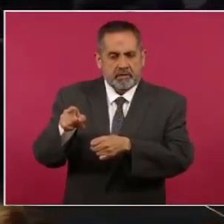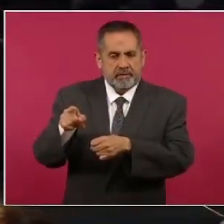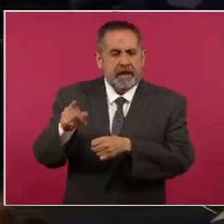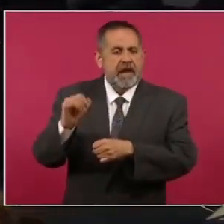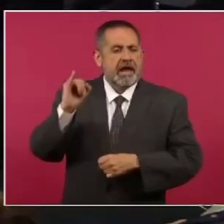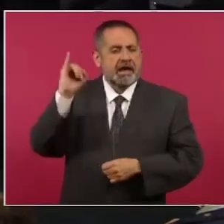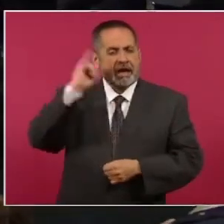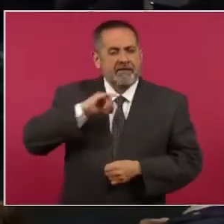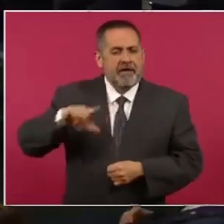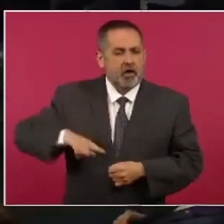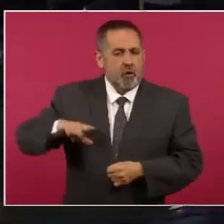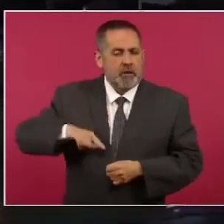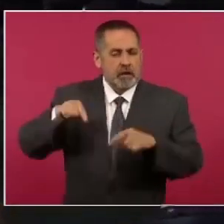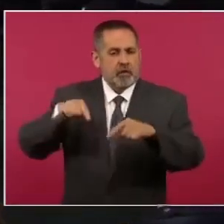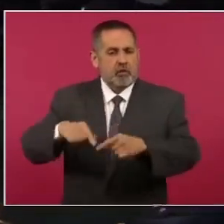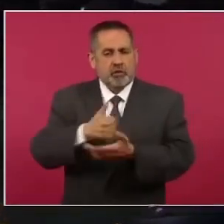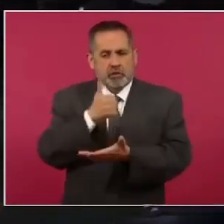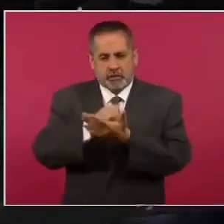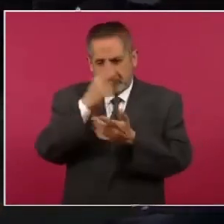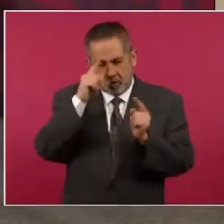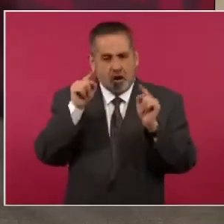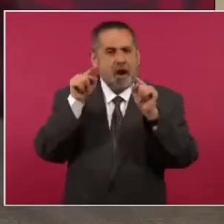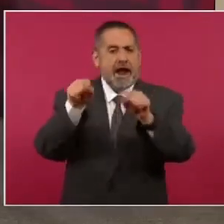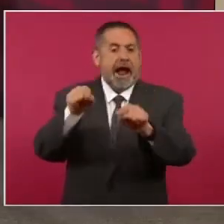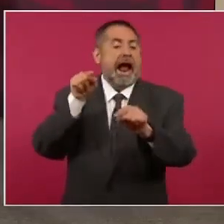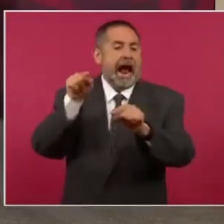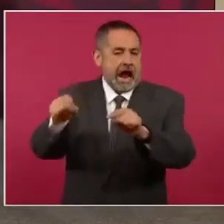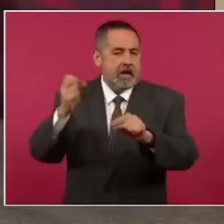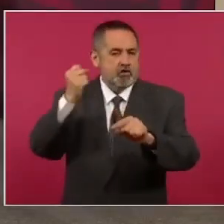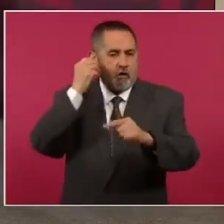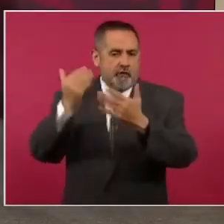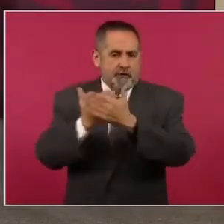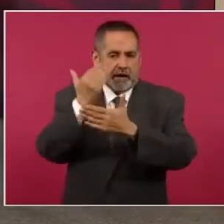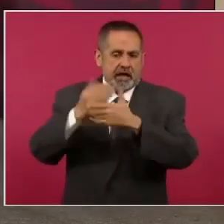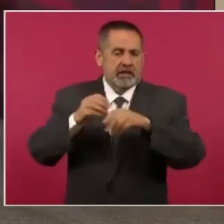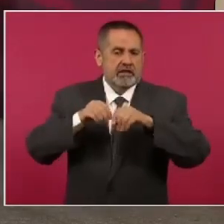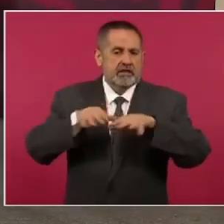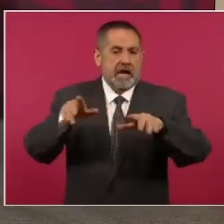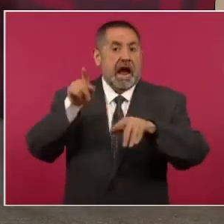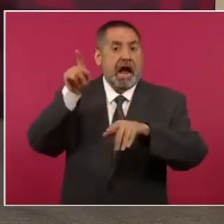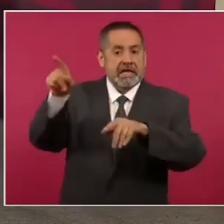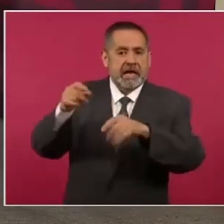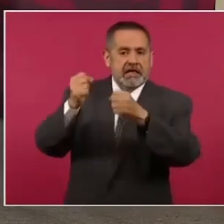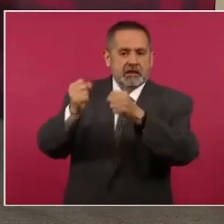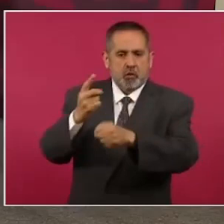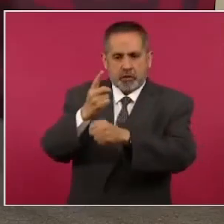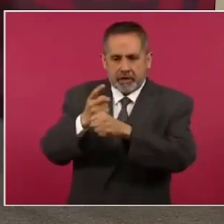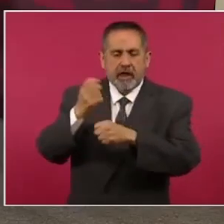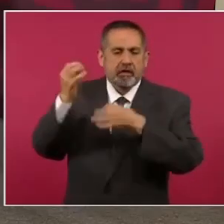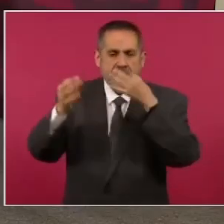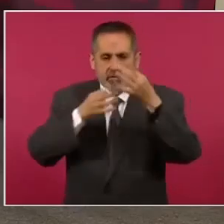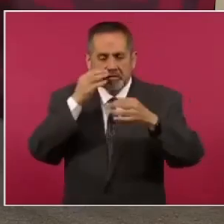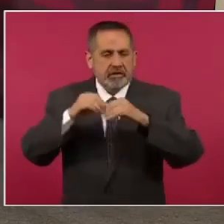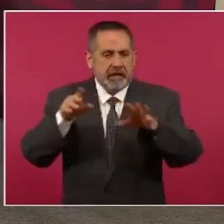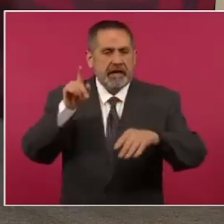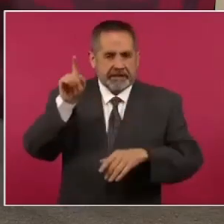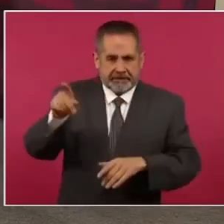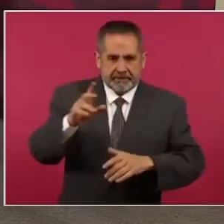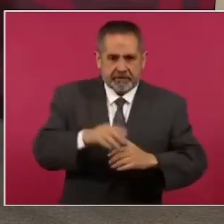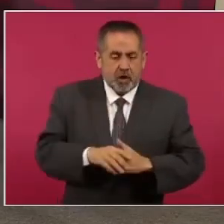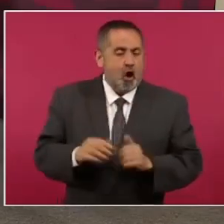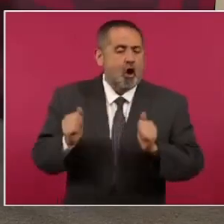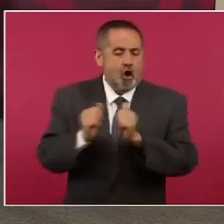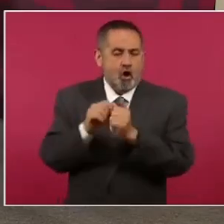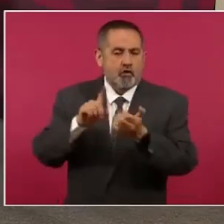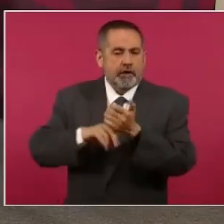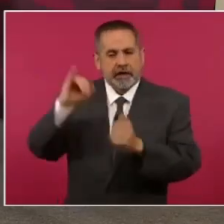jefatura de gobierno. Allá va a ser la reunión de seguridad y la rueda de prensa con